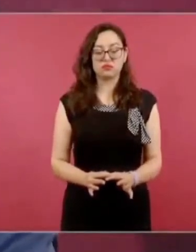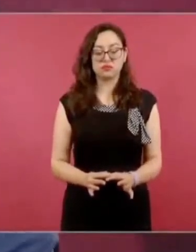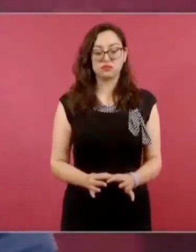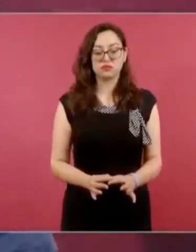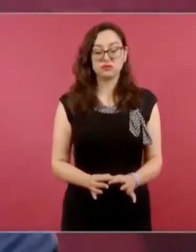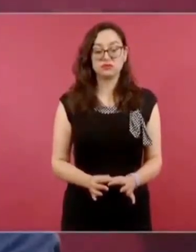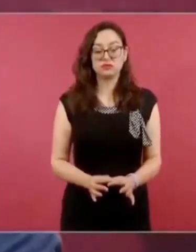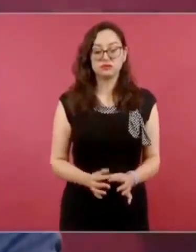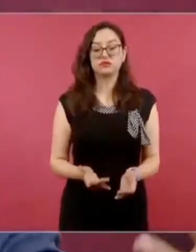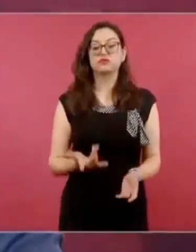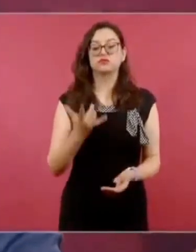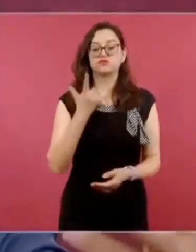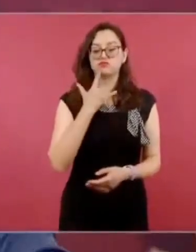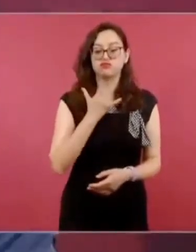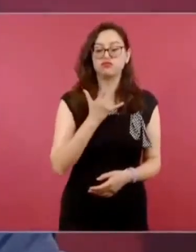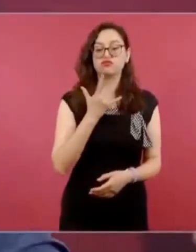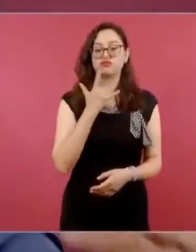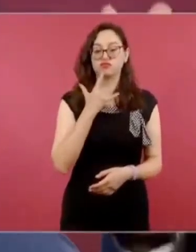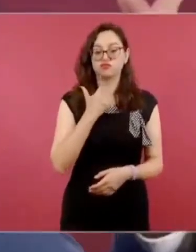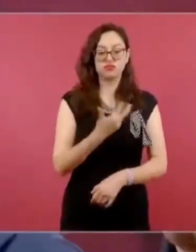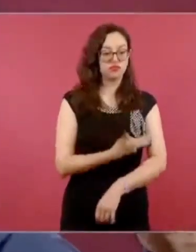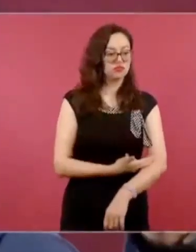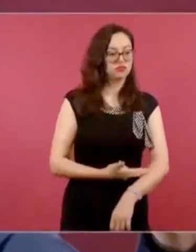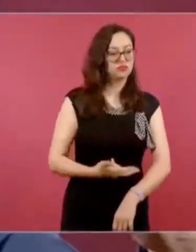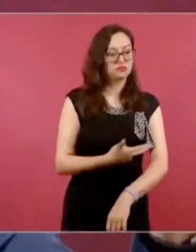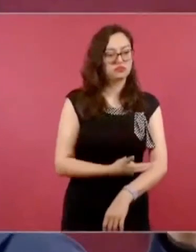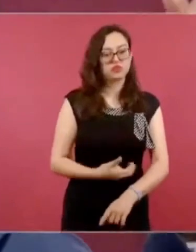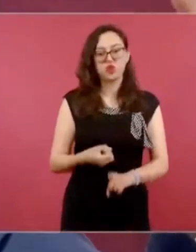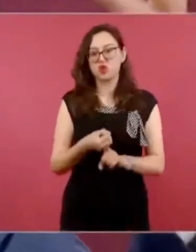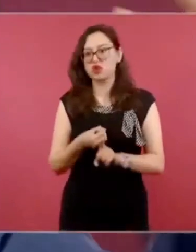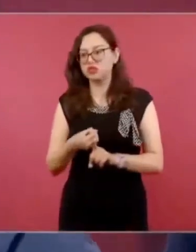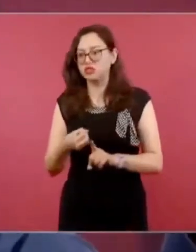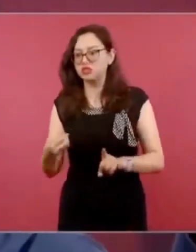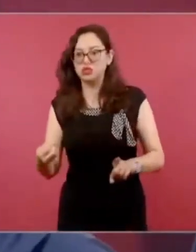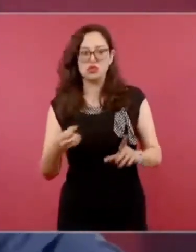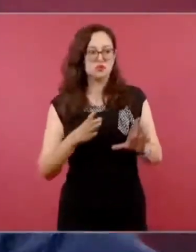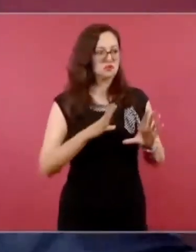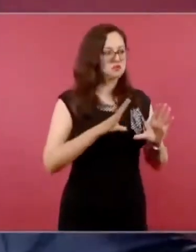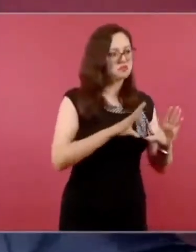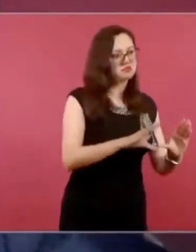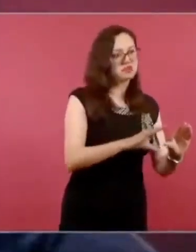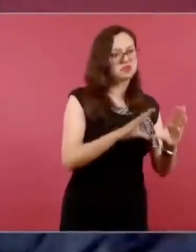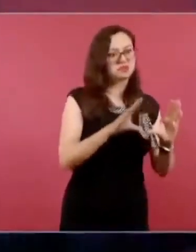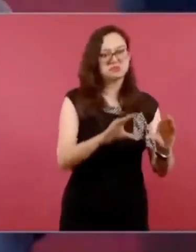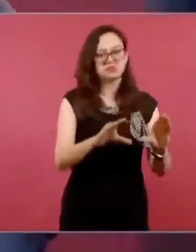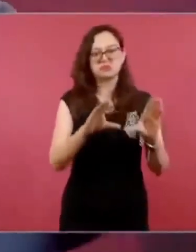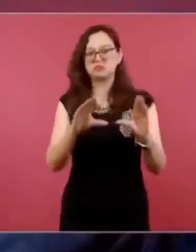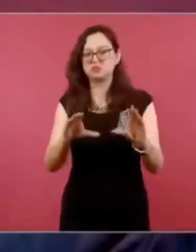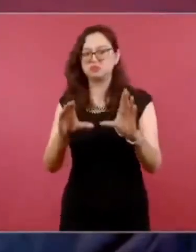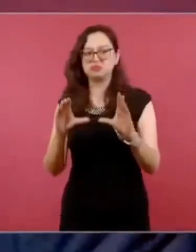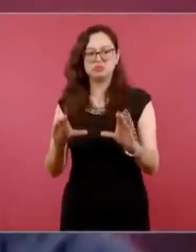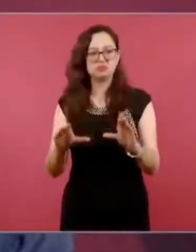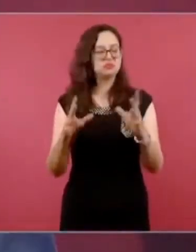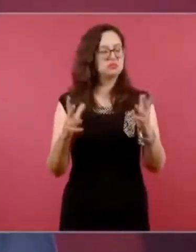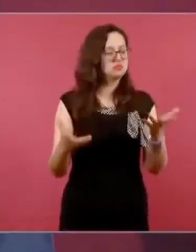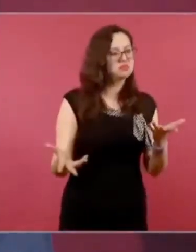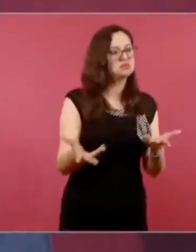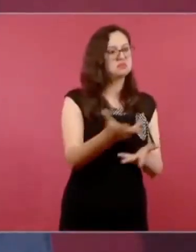y trabajar en la organización para lograr los cambios con grandes